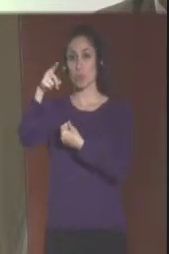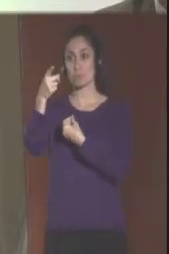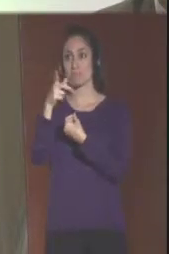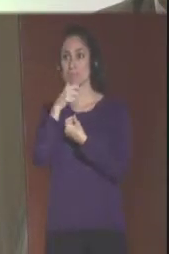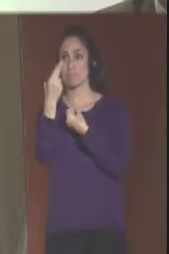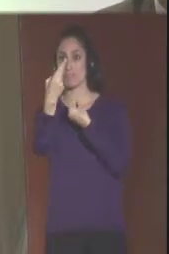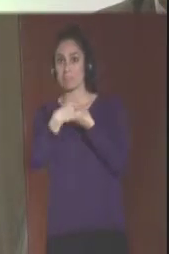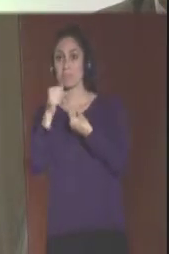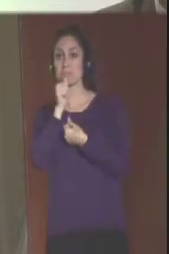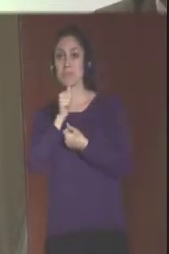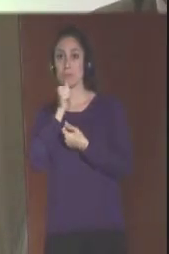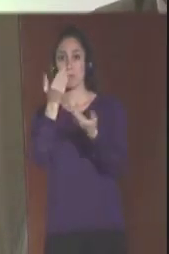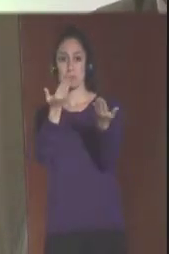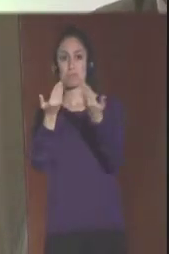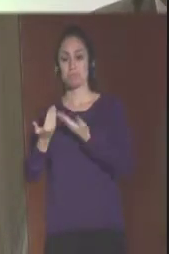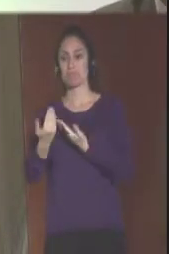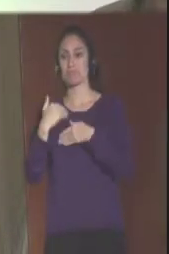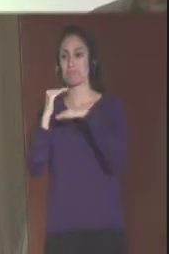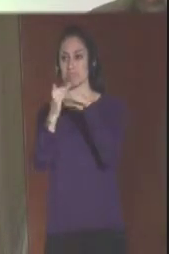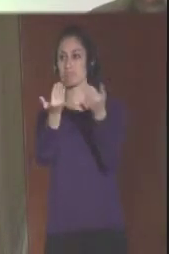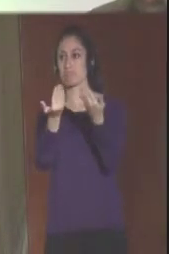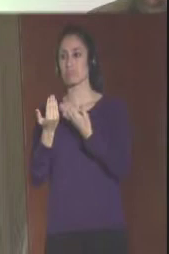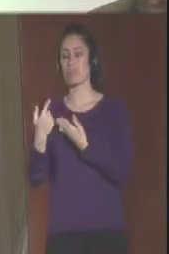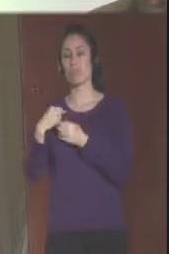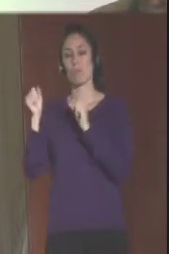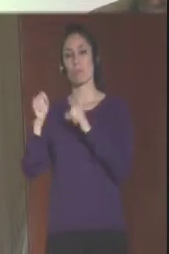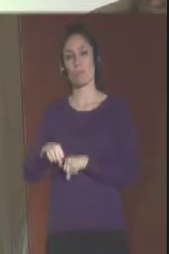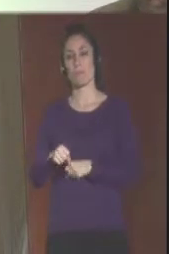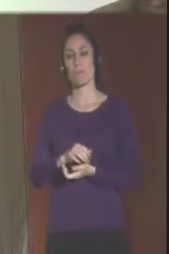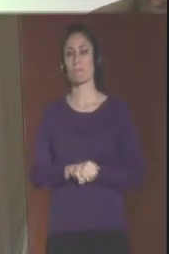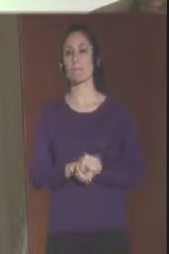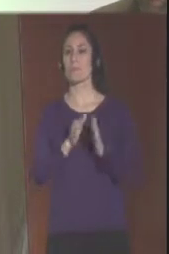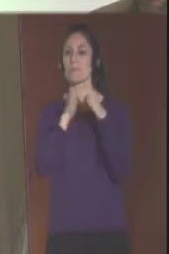conversación privada también puede hacerlo.